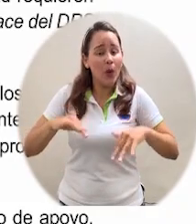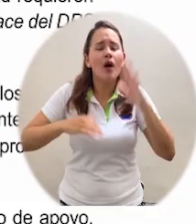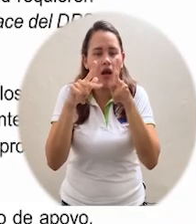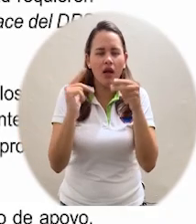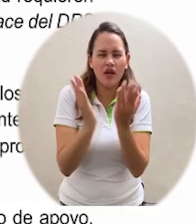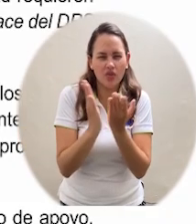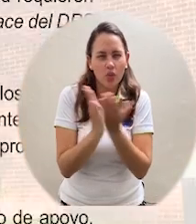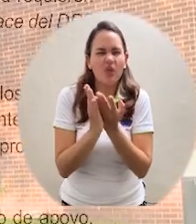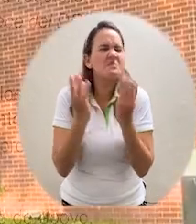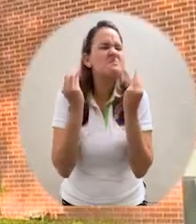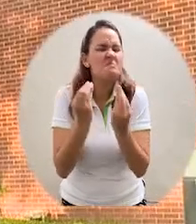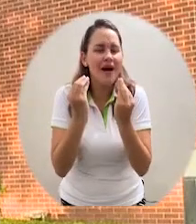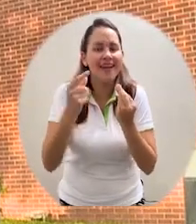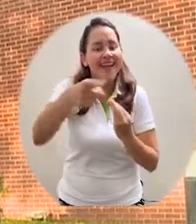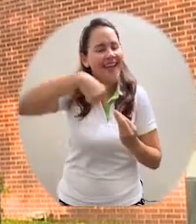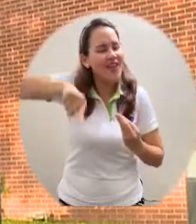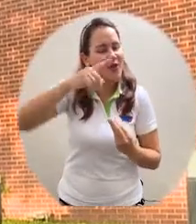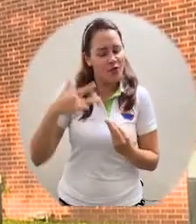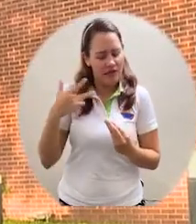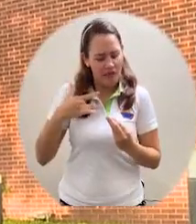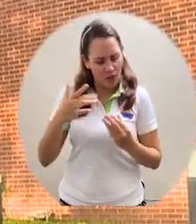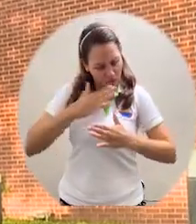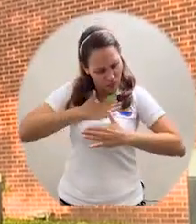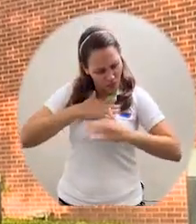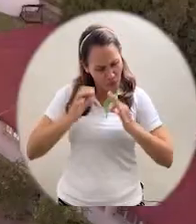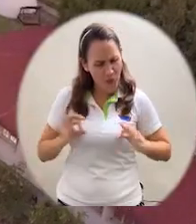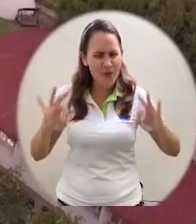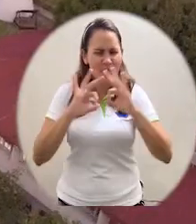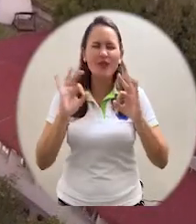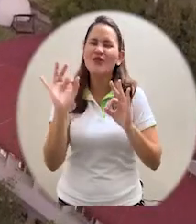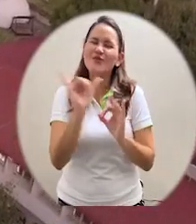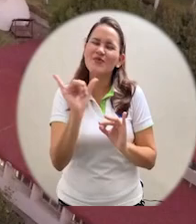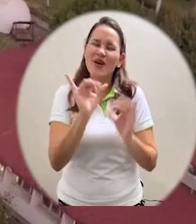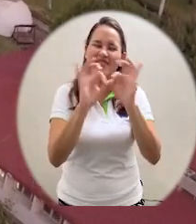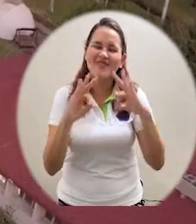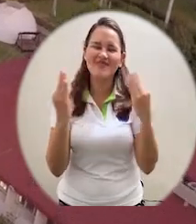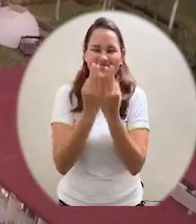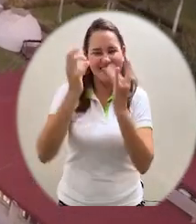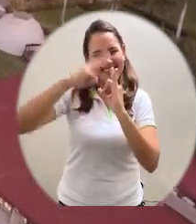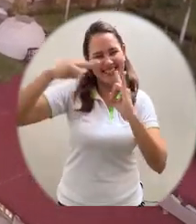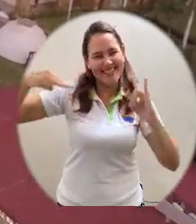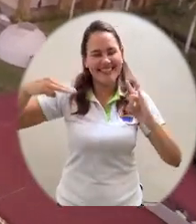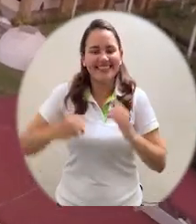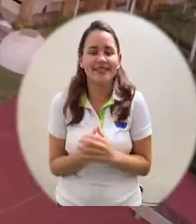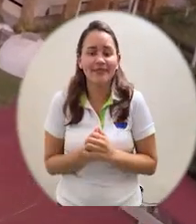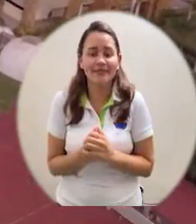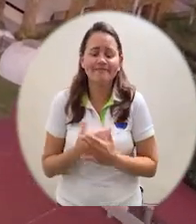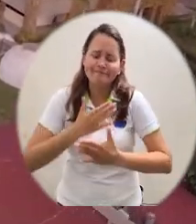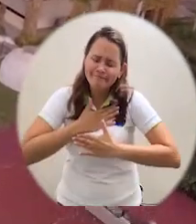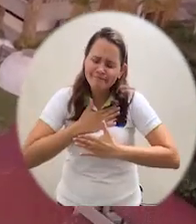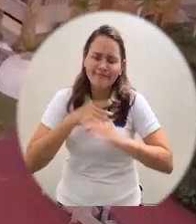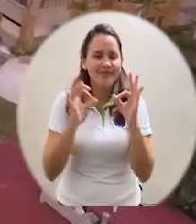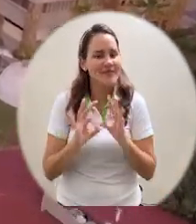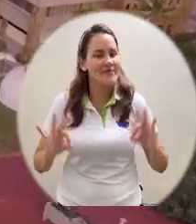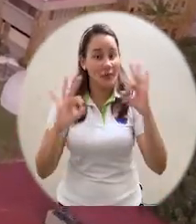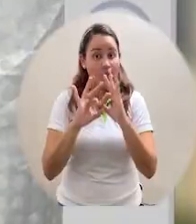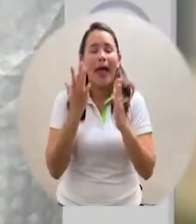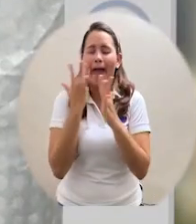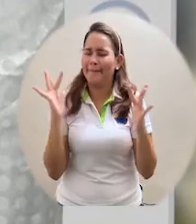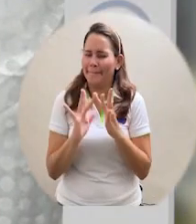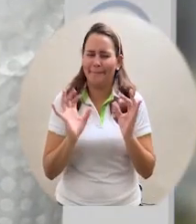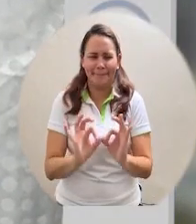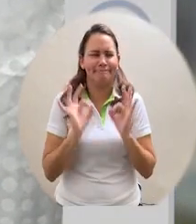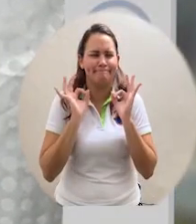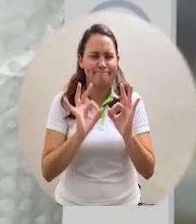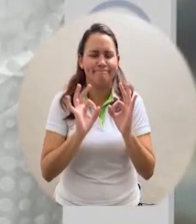innovadora, están encaminadas a seguir apoyando a los estudiantes para que se sientan parte importante de la familia Unimagdalena.